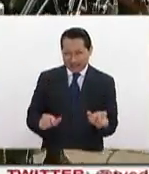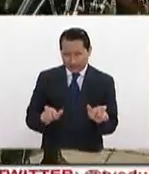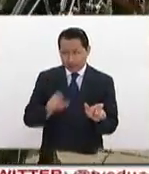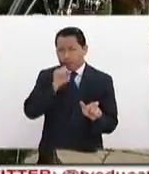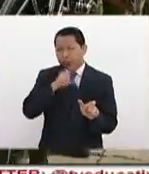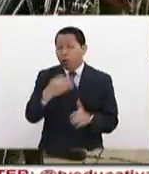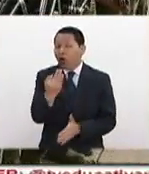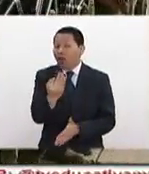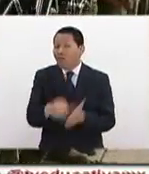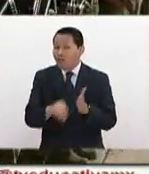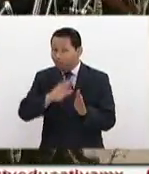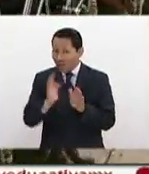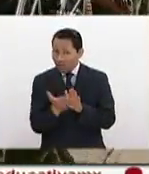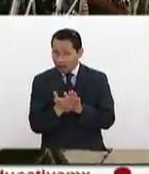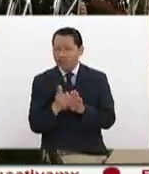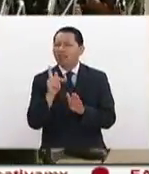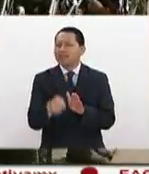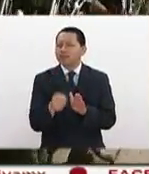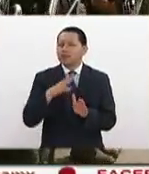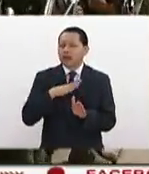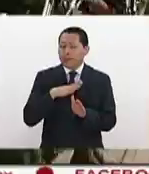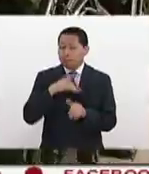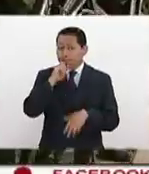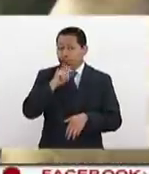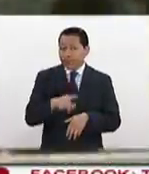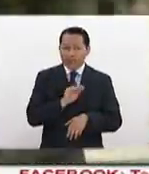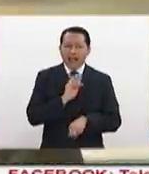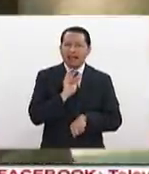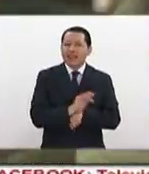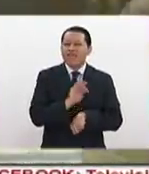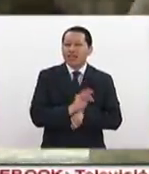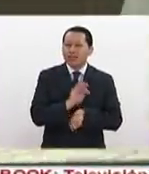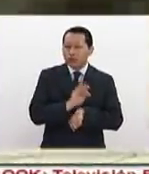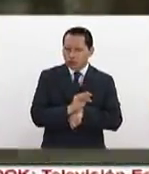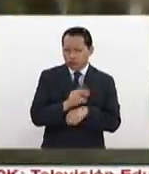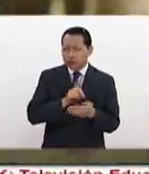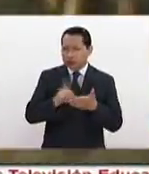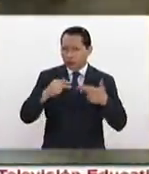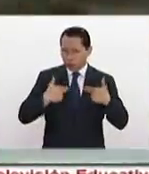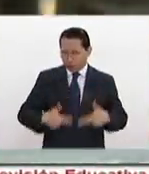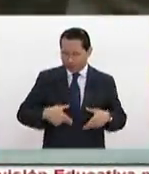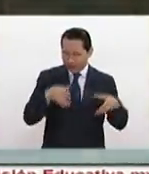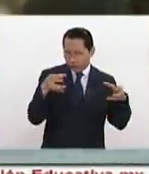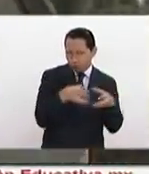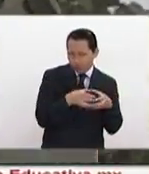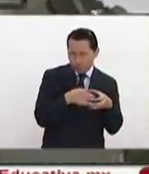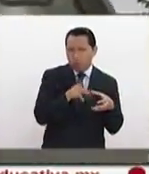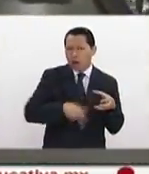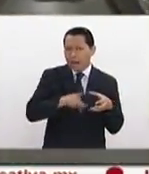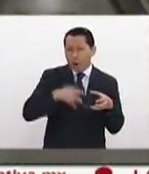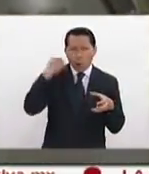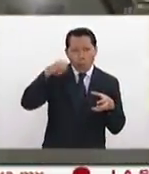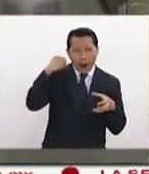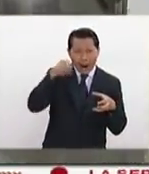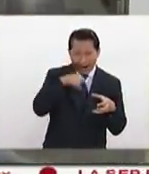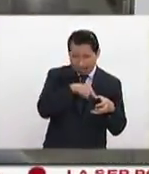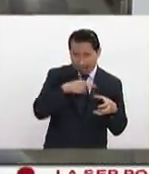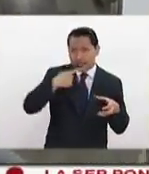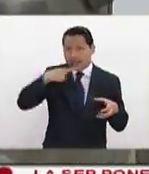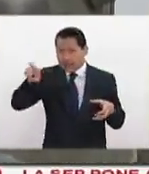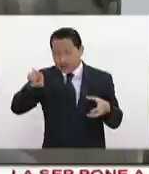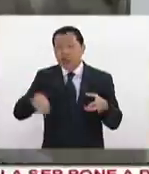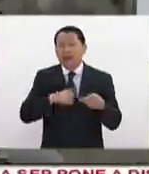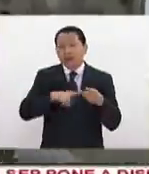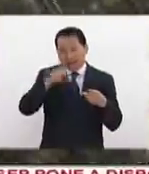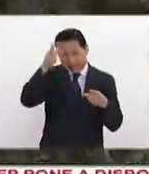Quedan pendientes las que presentaron las defensorías de los derechos humanos del pueblo de Oaxaca y la de